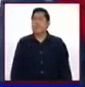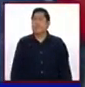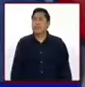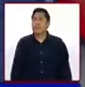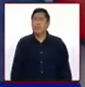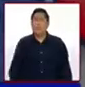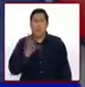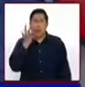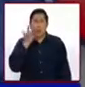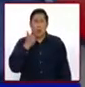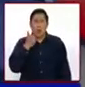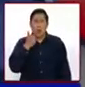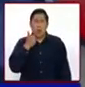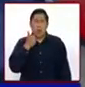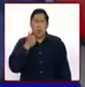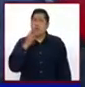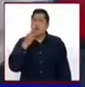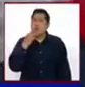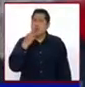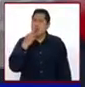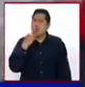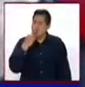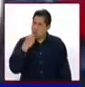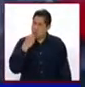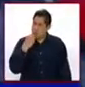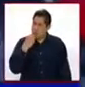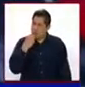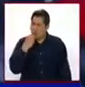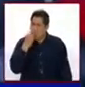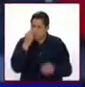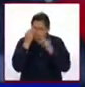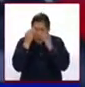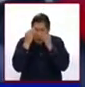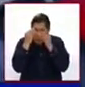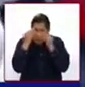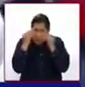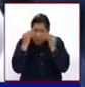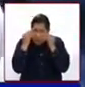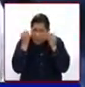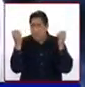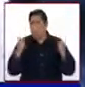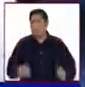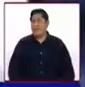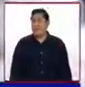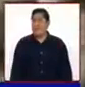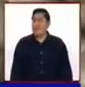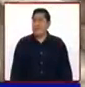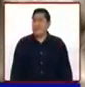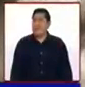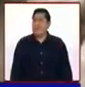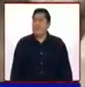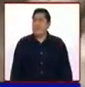Hay que cambiar de color a un tono rosa, pero es un tono rosa bien bajito.